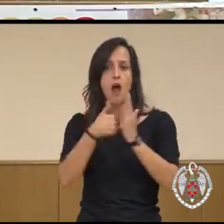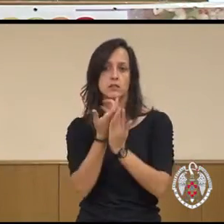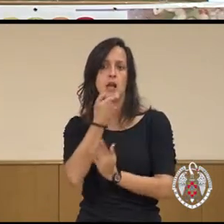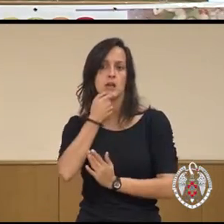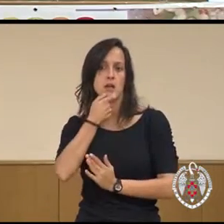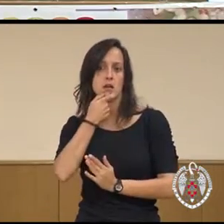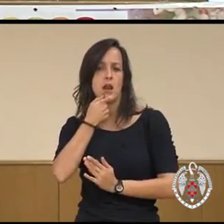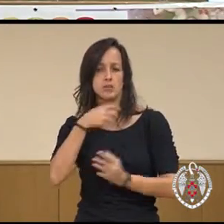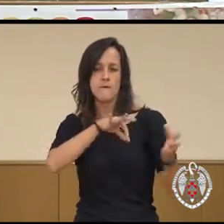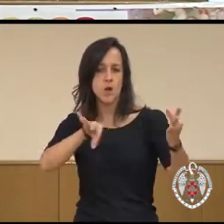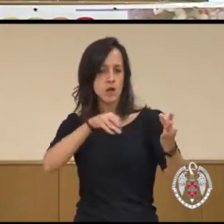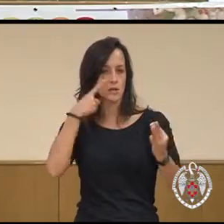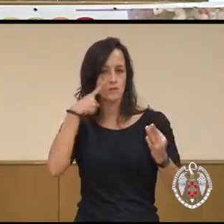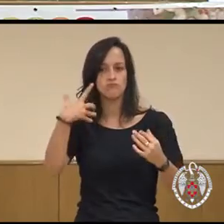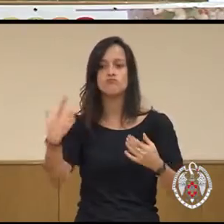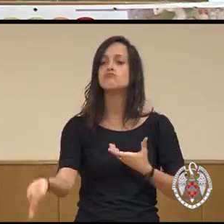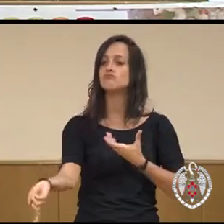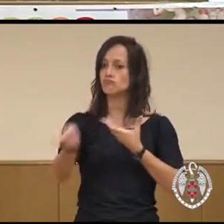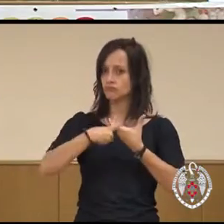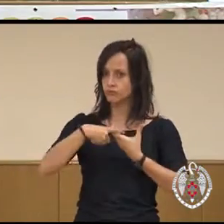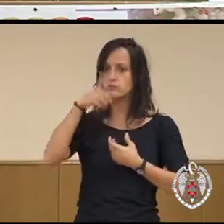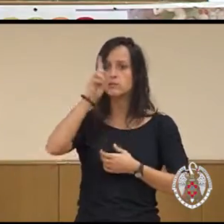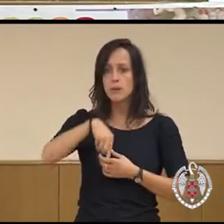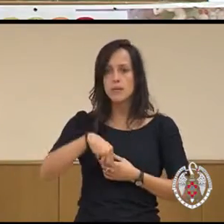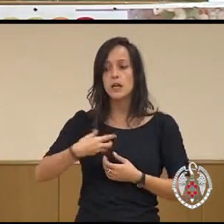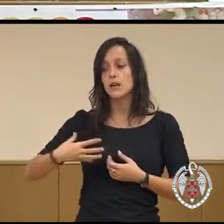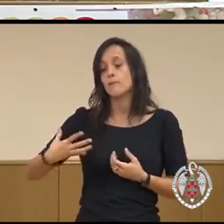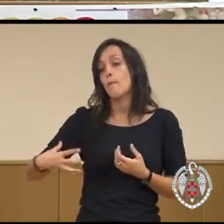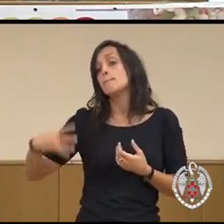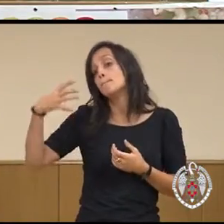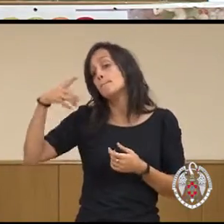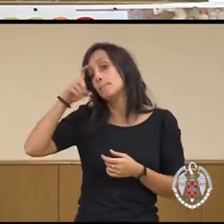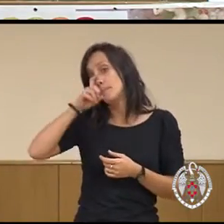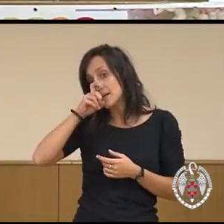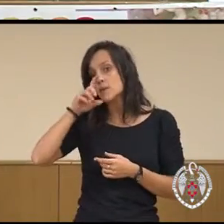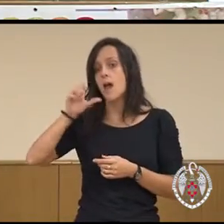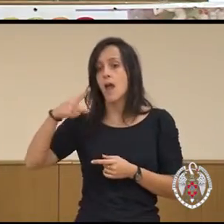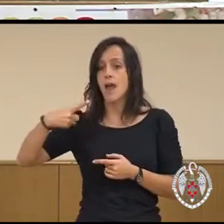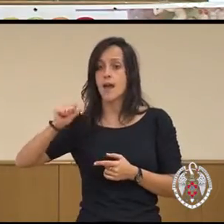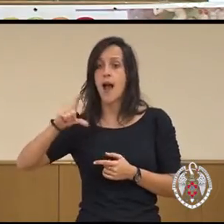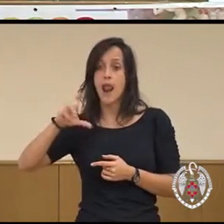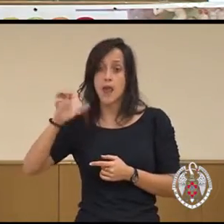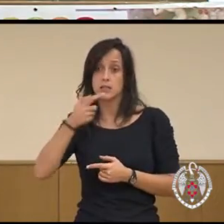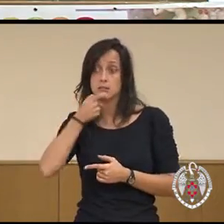católico también huido del séquito del príncipe de Gales que vino a visitar Madrid para intentar casarse con la infanta.